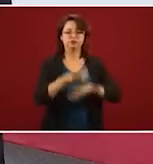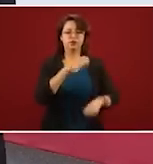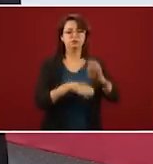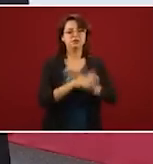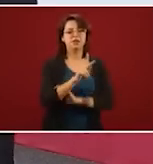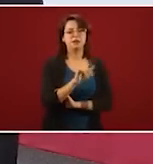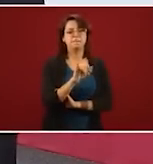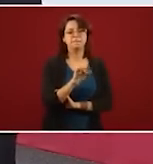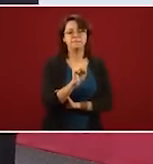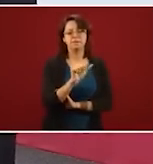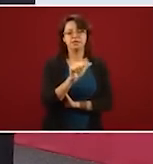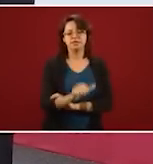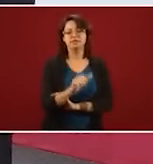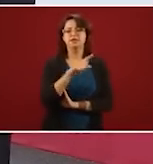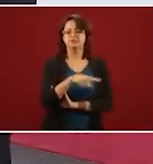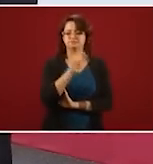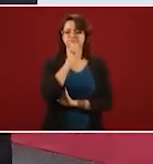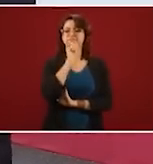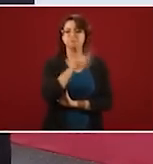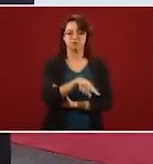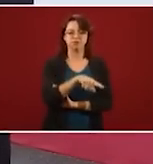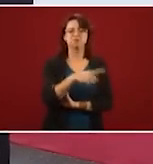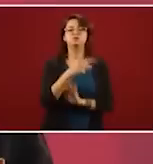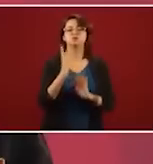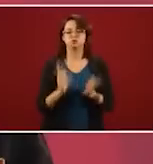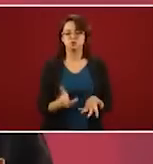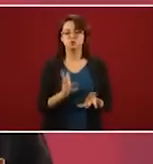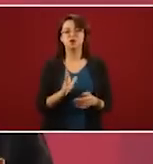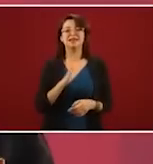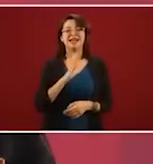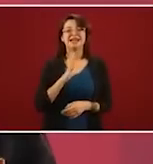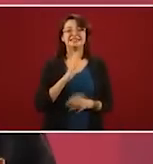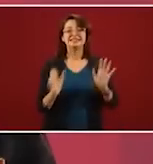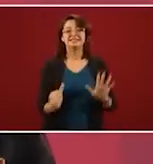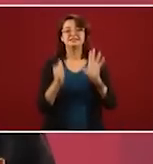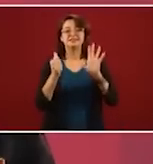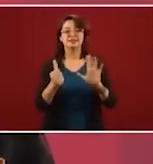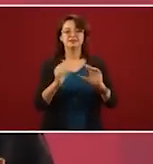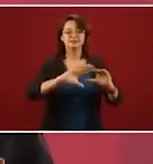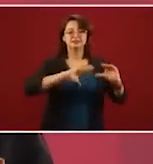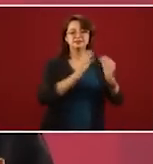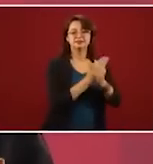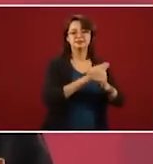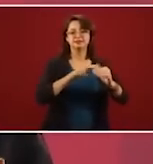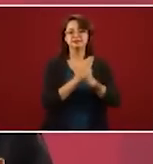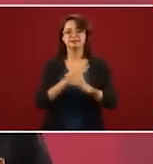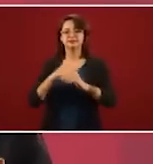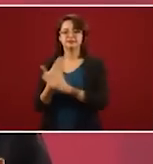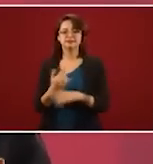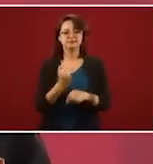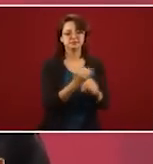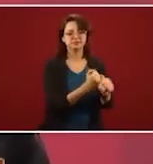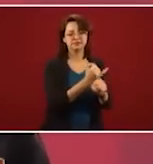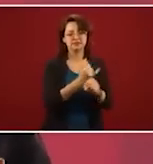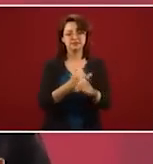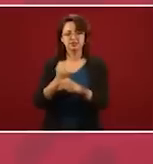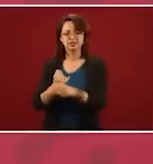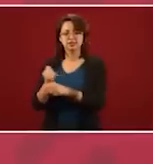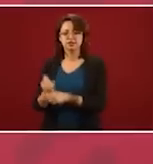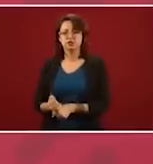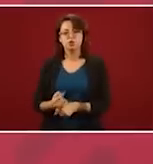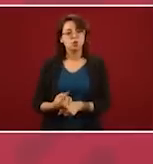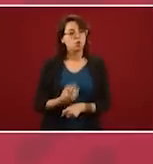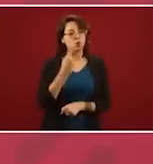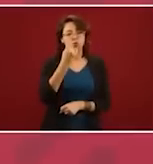PISA está evidentemente también con 6 expedientes, uno de los cuales, repito, está a punto